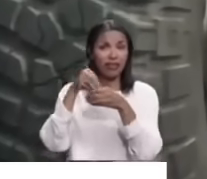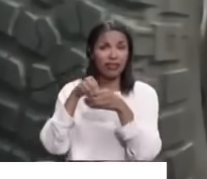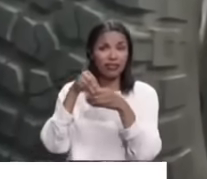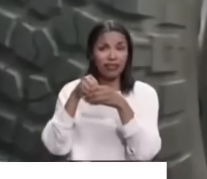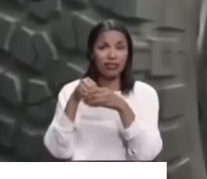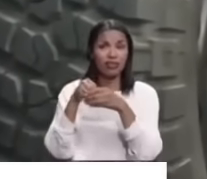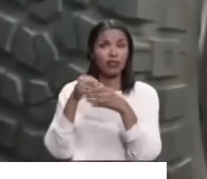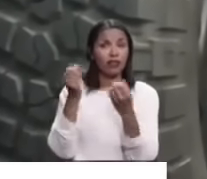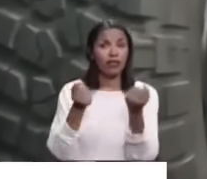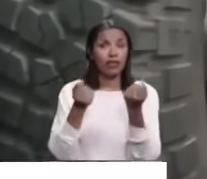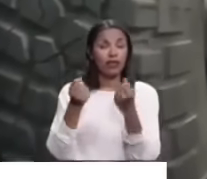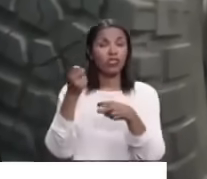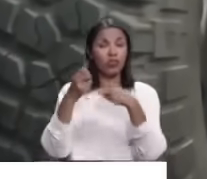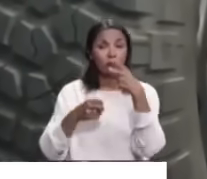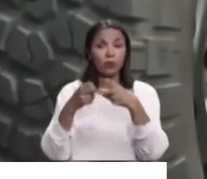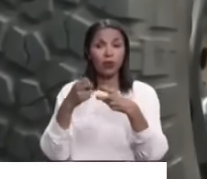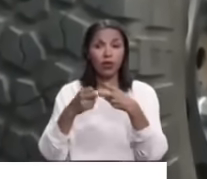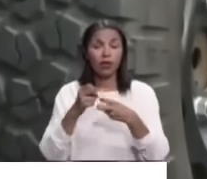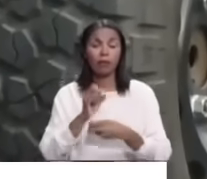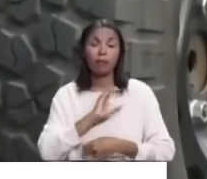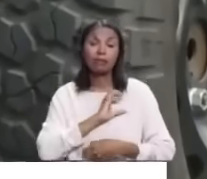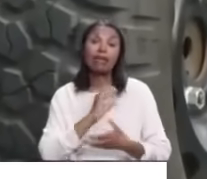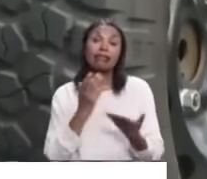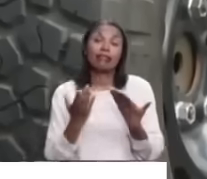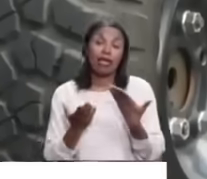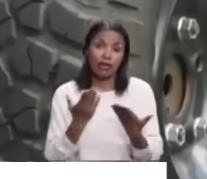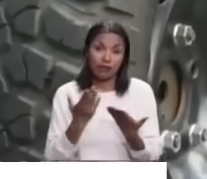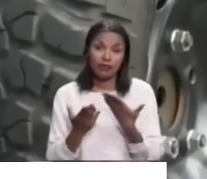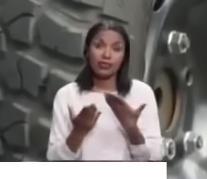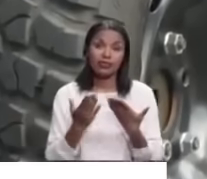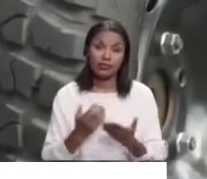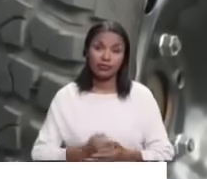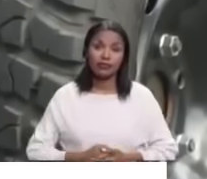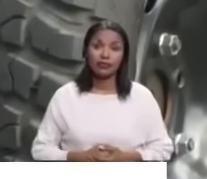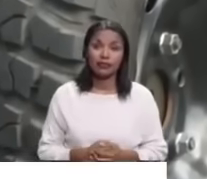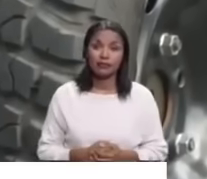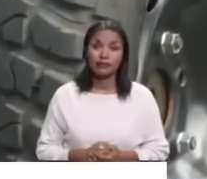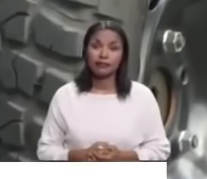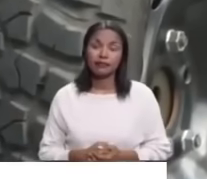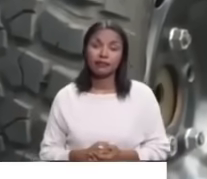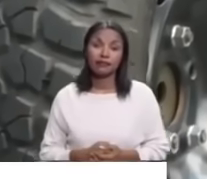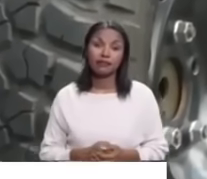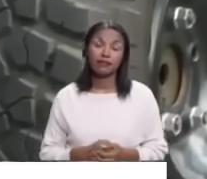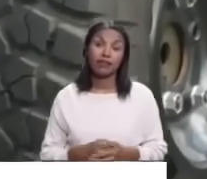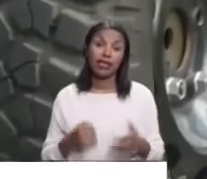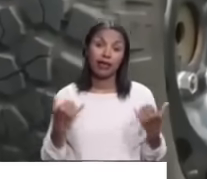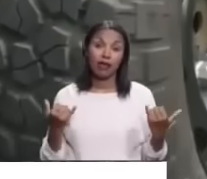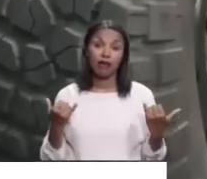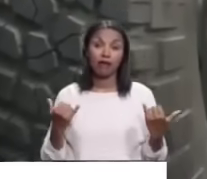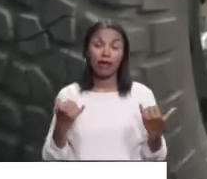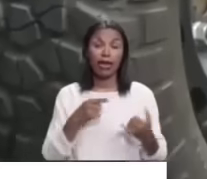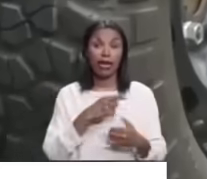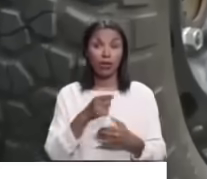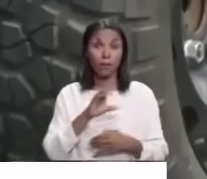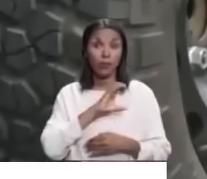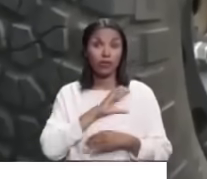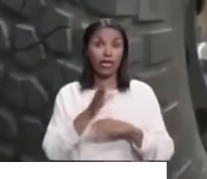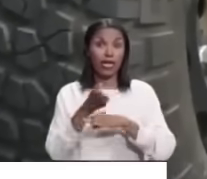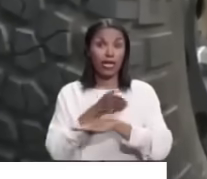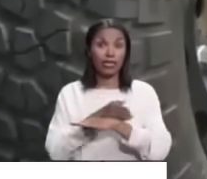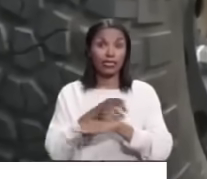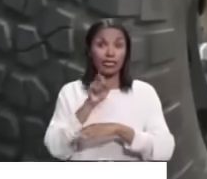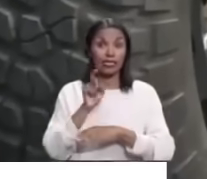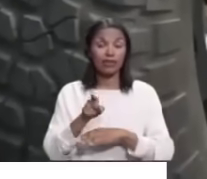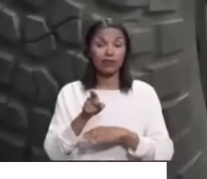este caso pendiente supuestamente por homicidio, que fue lo que nos dijeron al inicio. Así que eso tienen efectivamente que seguir paso a paso todo, respetar